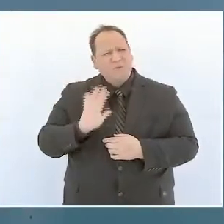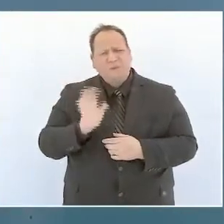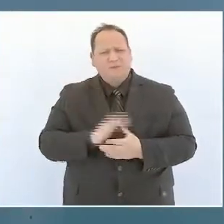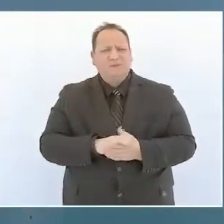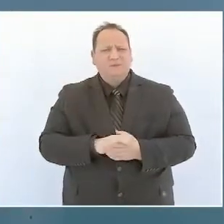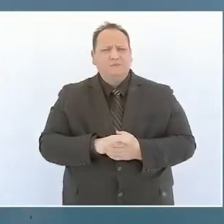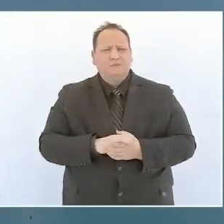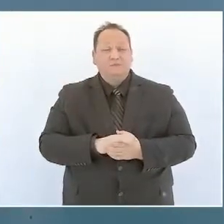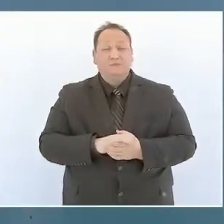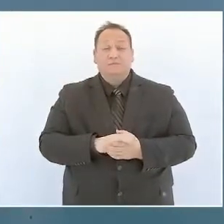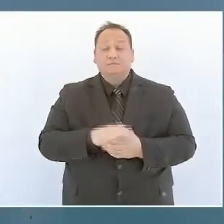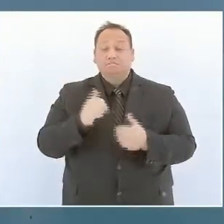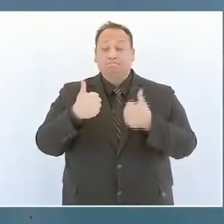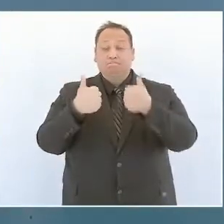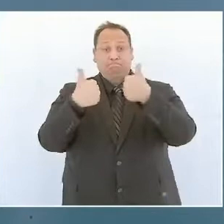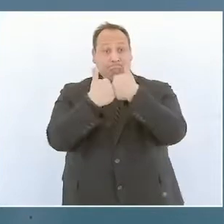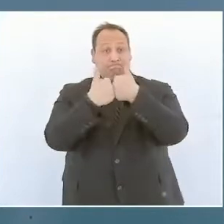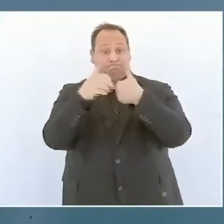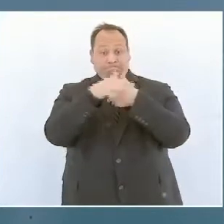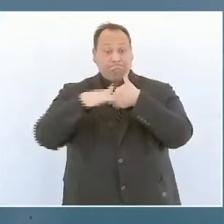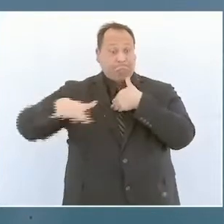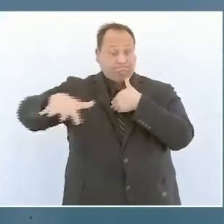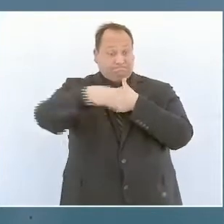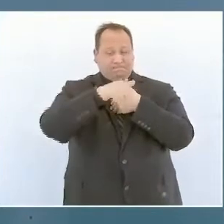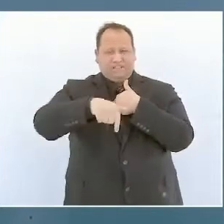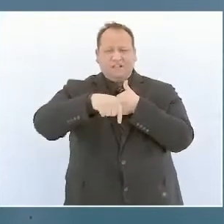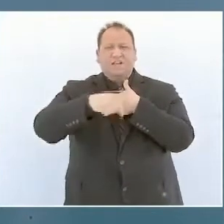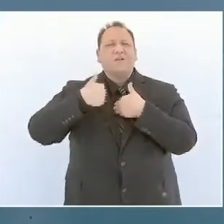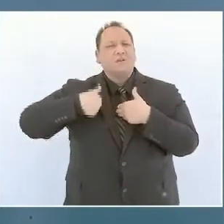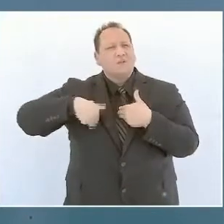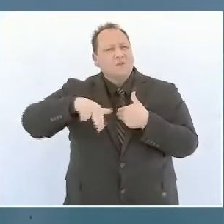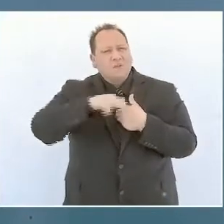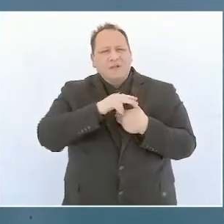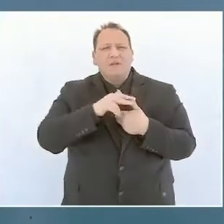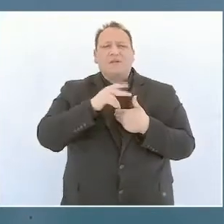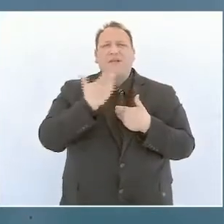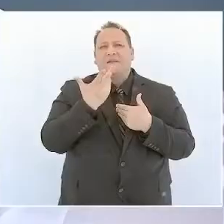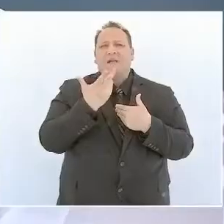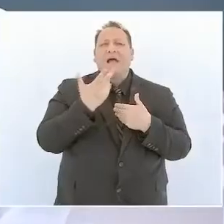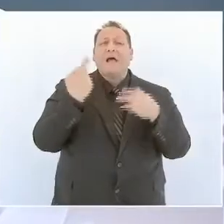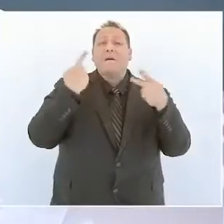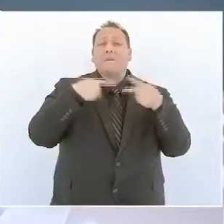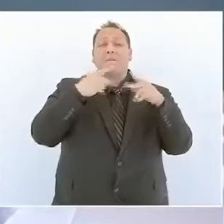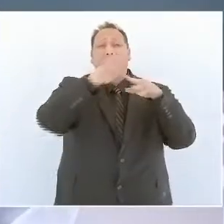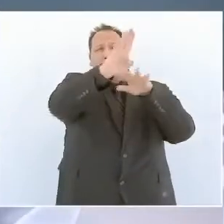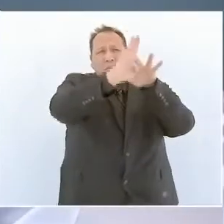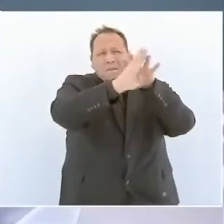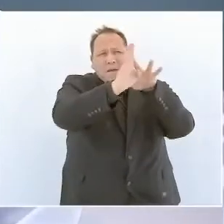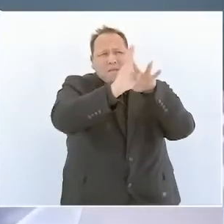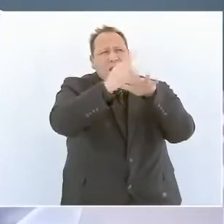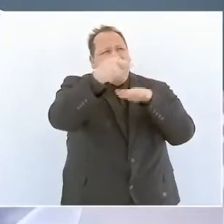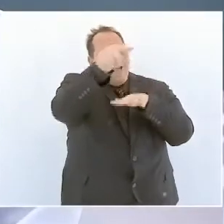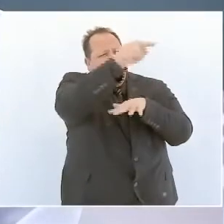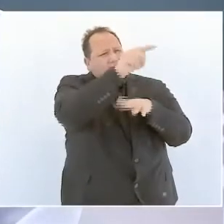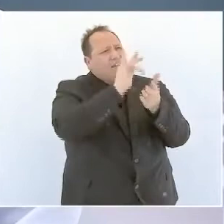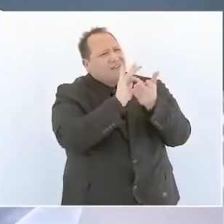Tenemos aquí en la frontera que agradecer a nuestros paisanos migrantes,